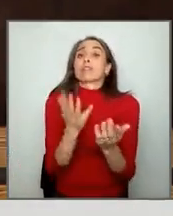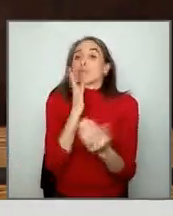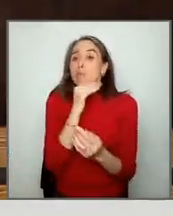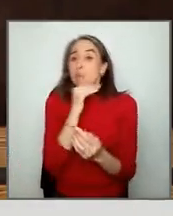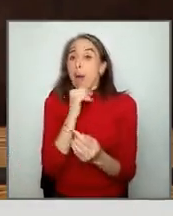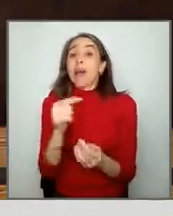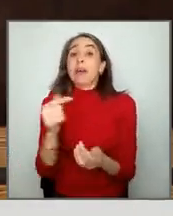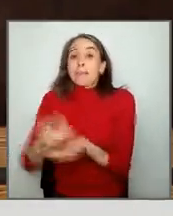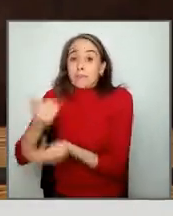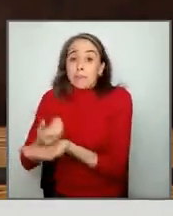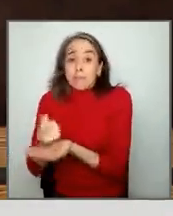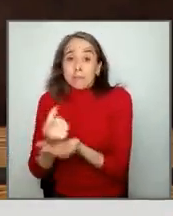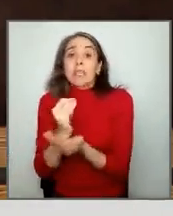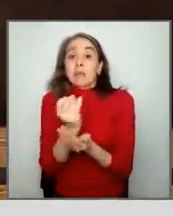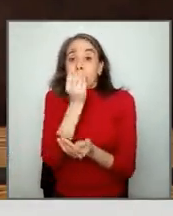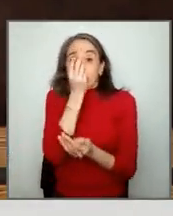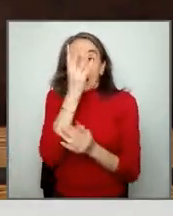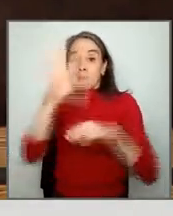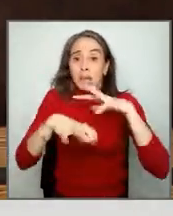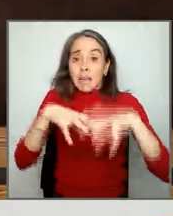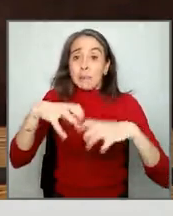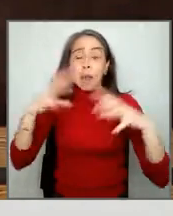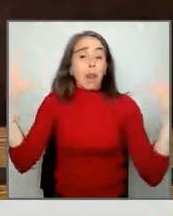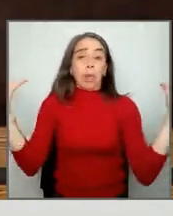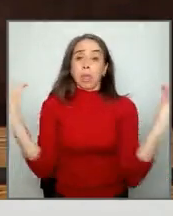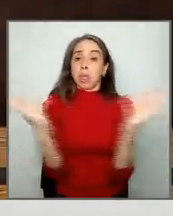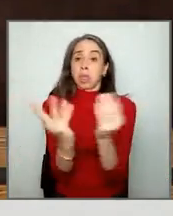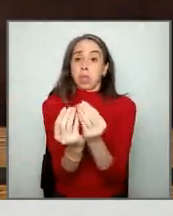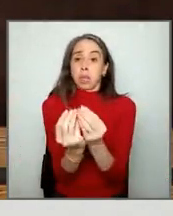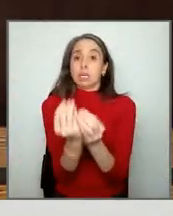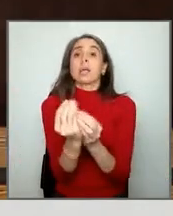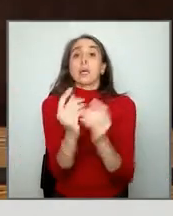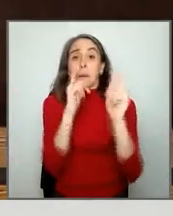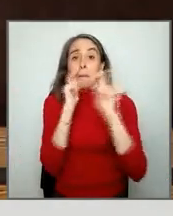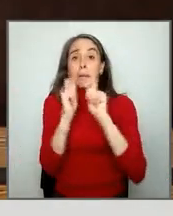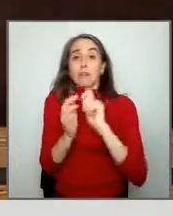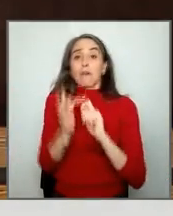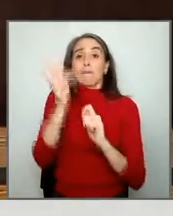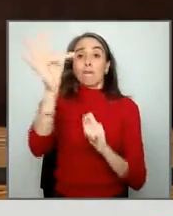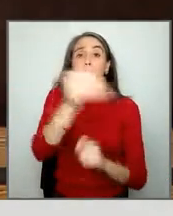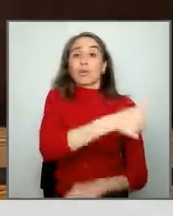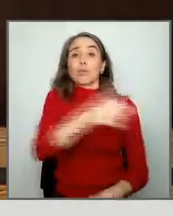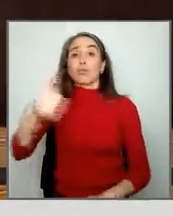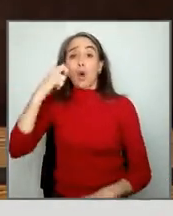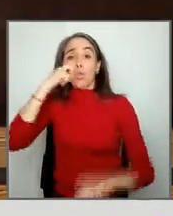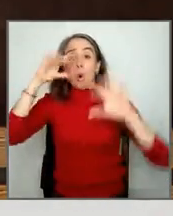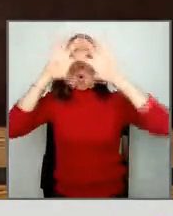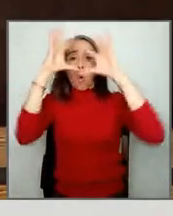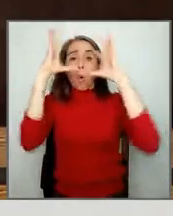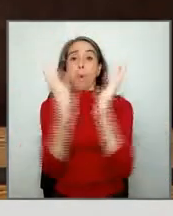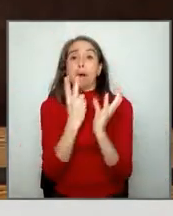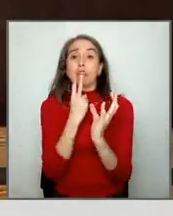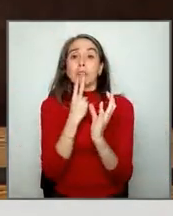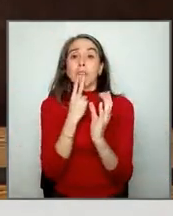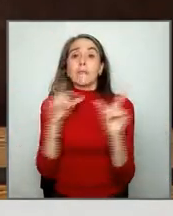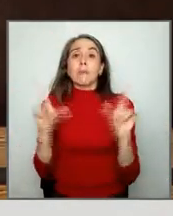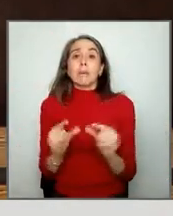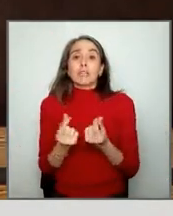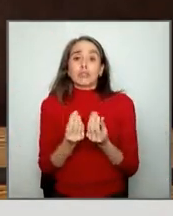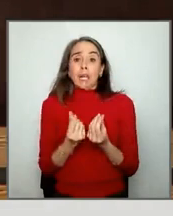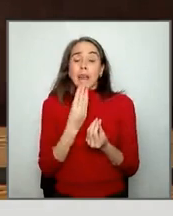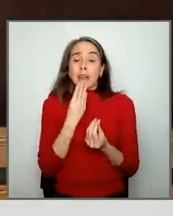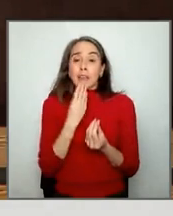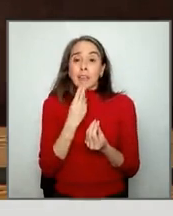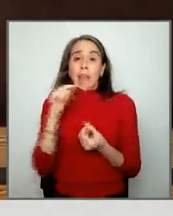pone en riesgo el bienestar y la calidad de vida de toda la humanidad y sus efectos lo estamos viviendo ahora y no en el